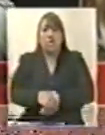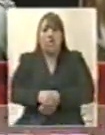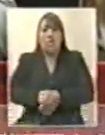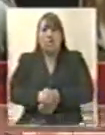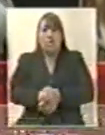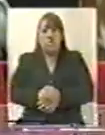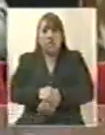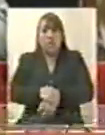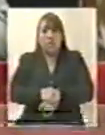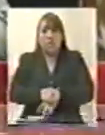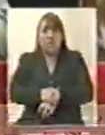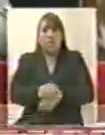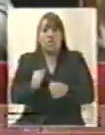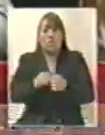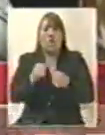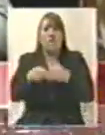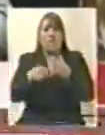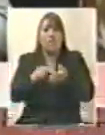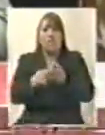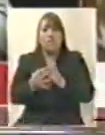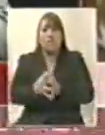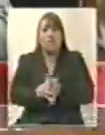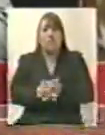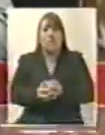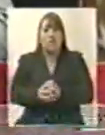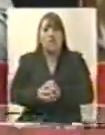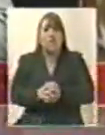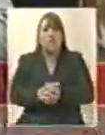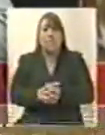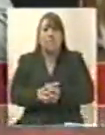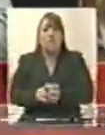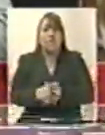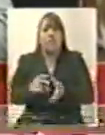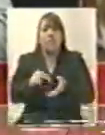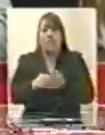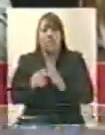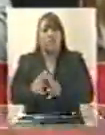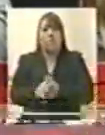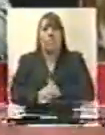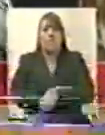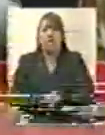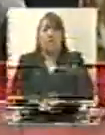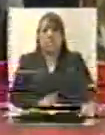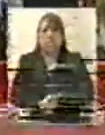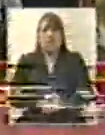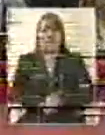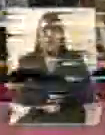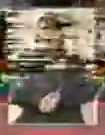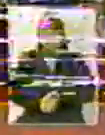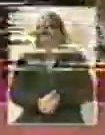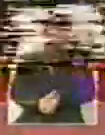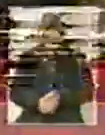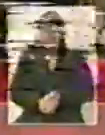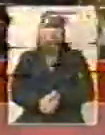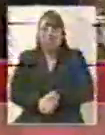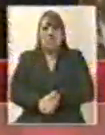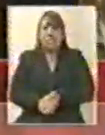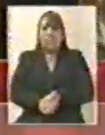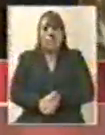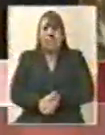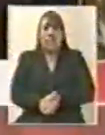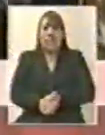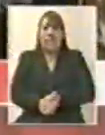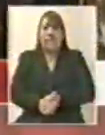distintos candidatos presidenciales. Ley de lemas, en donde cada fracción presentaba su